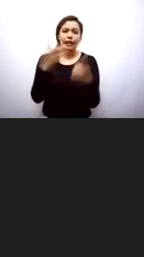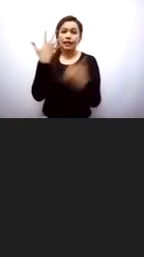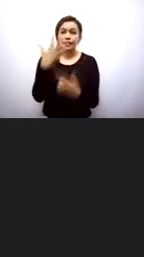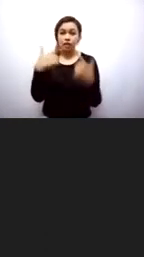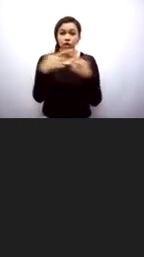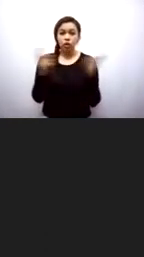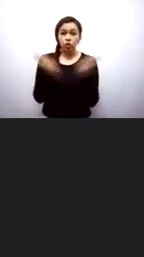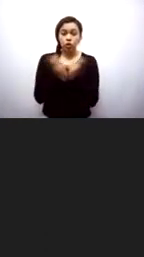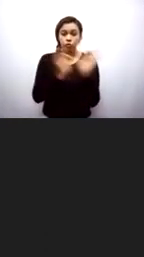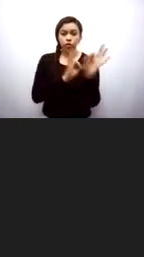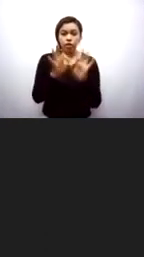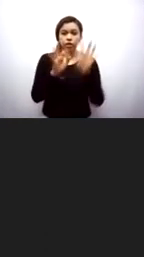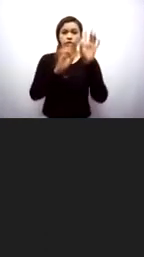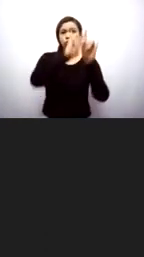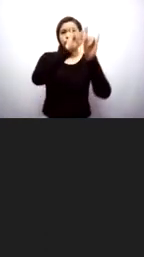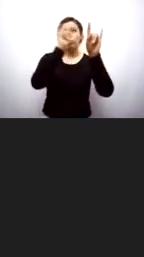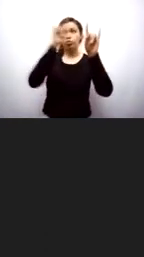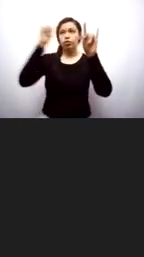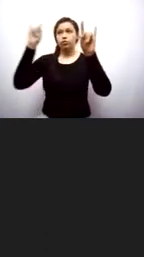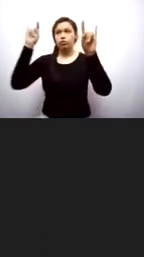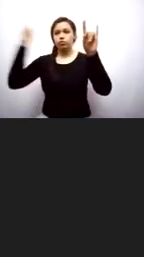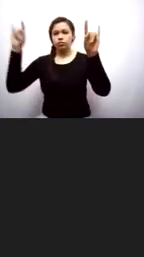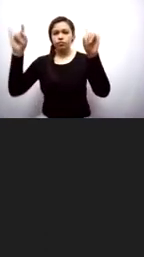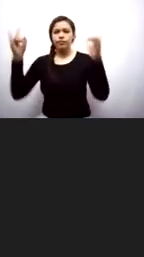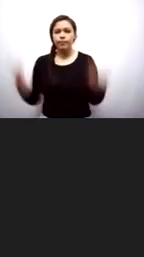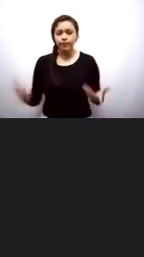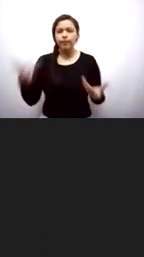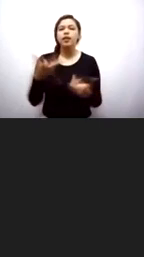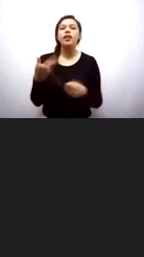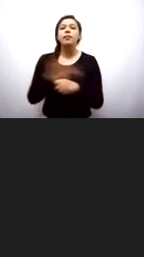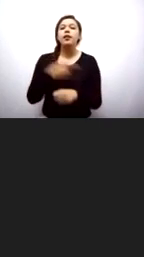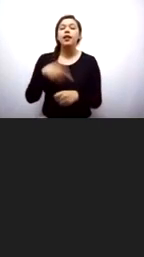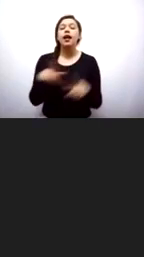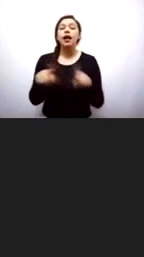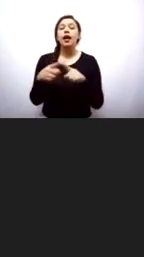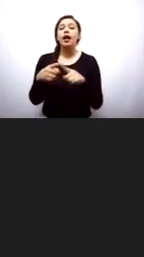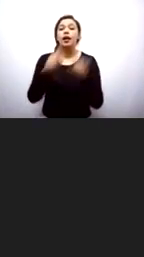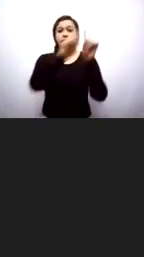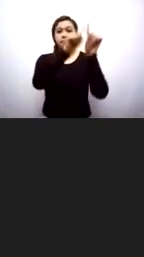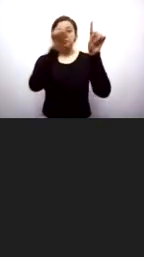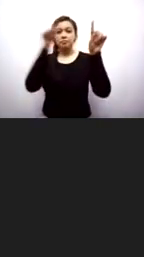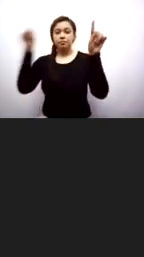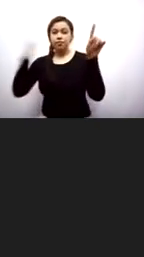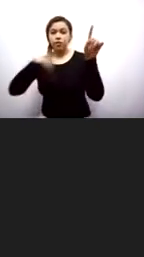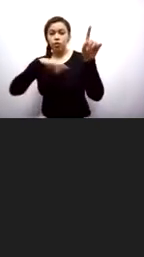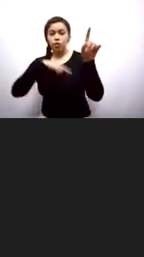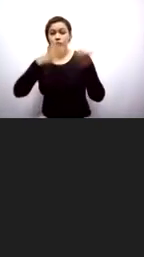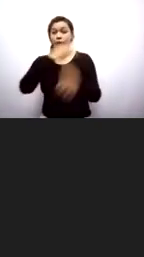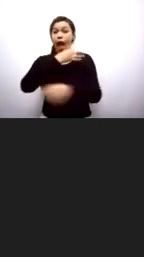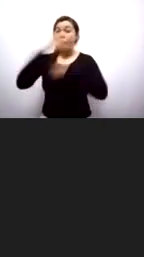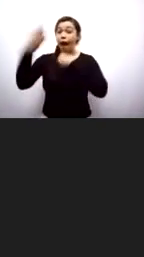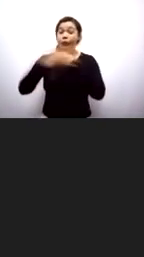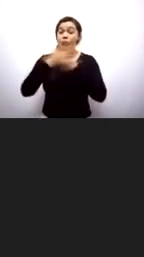trabajo. ¿Qué es lo que se hace aquí? Bueno, en este tipo de elementos es que nosotros podemos dejarles avisos a los